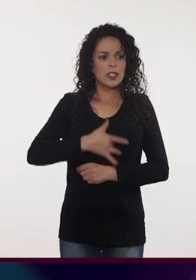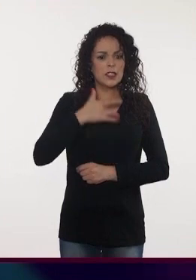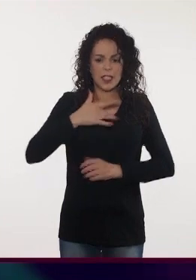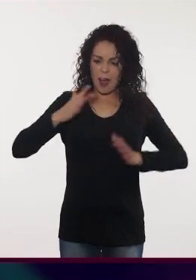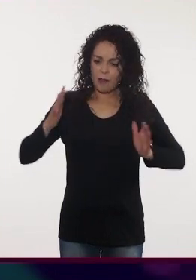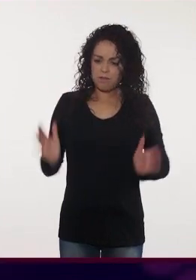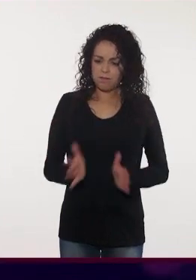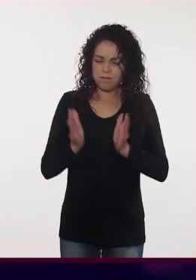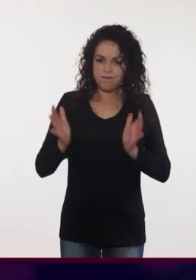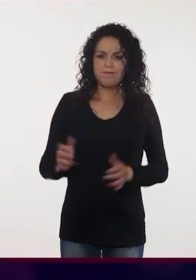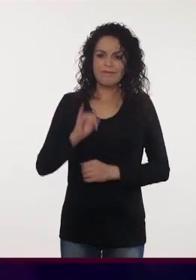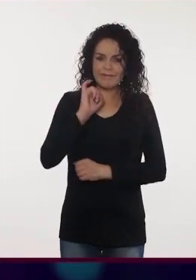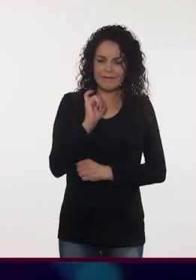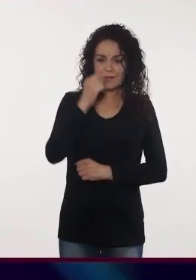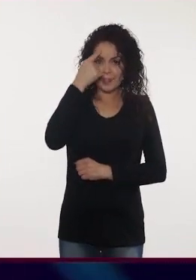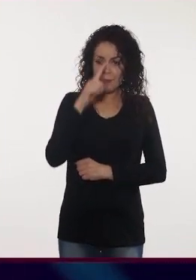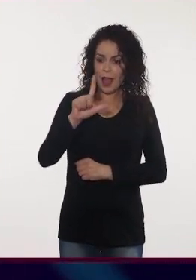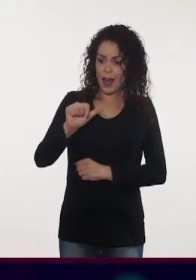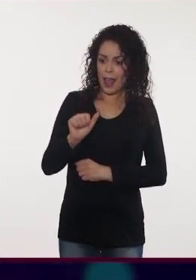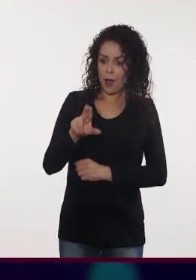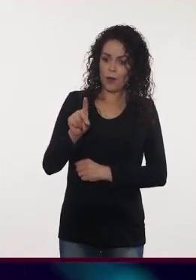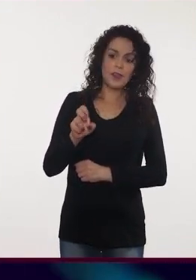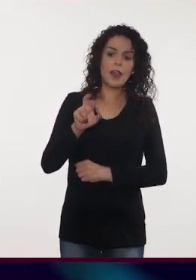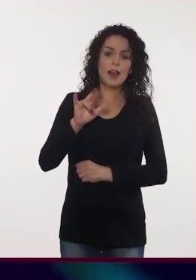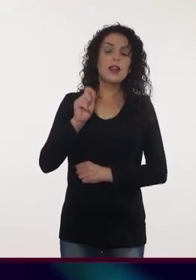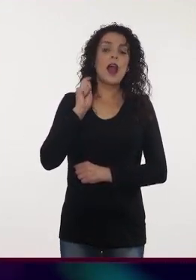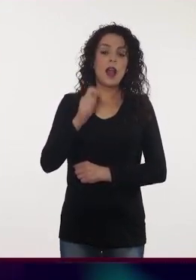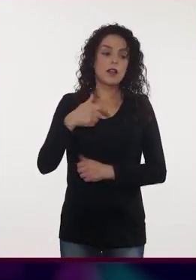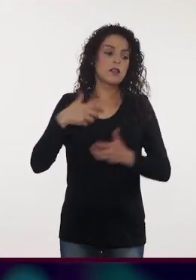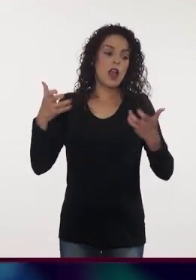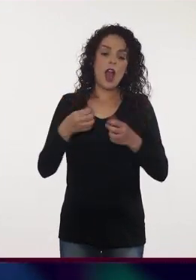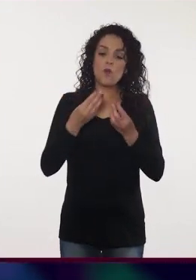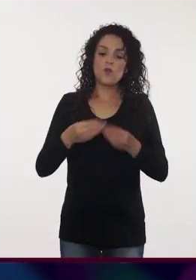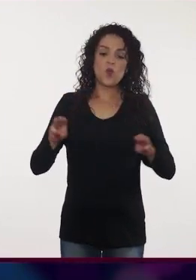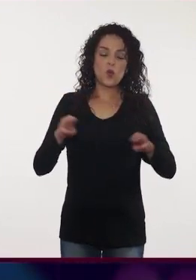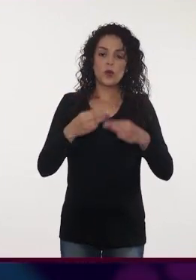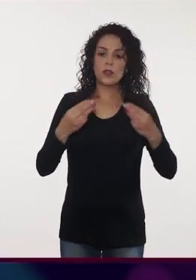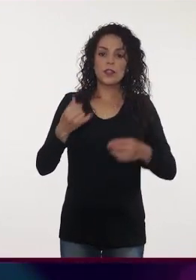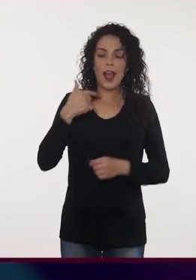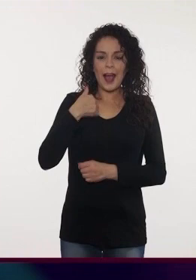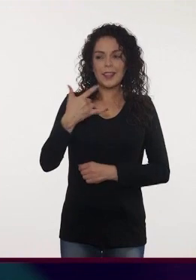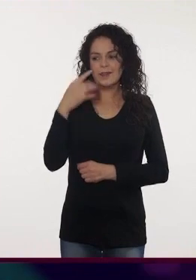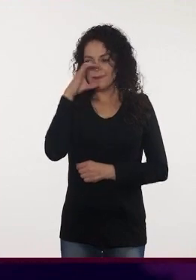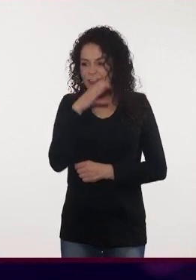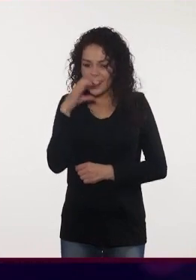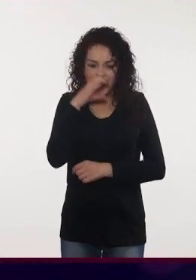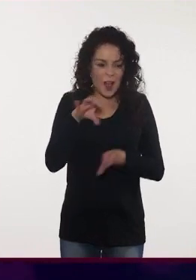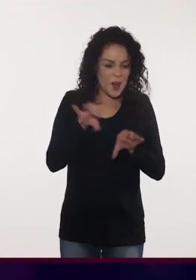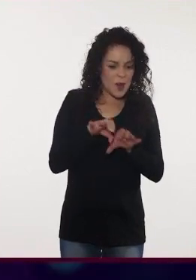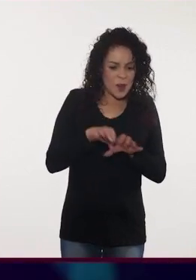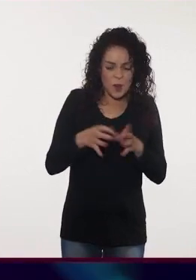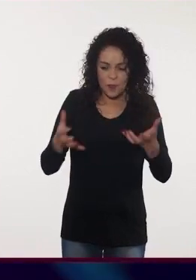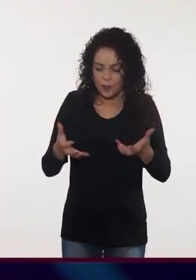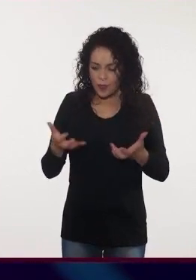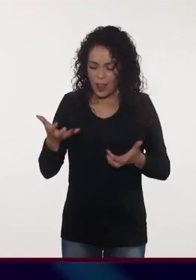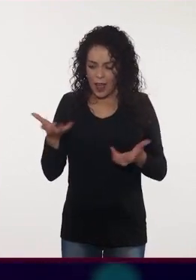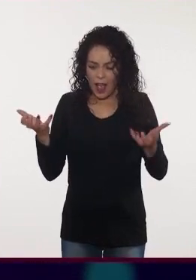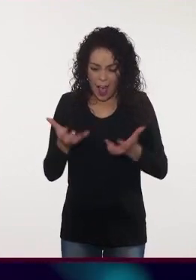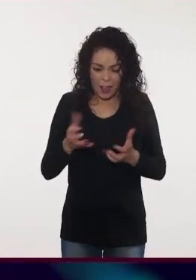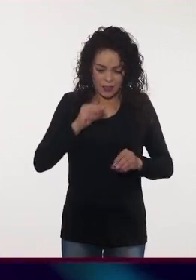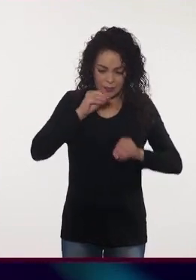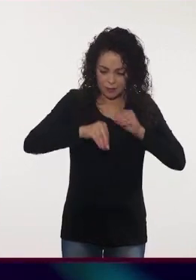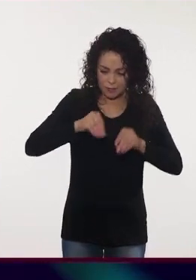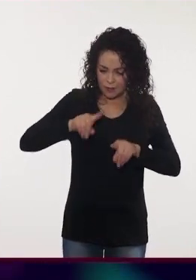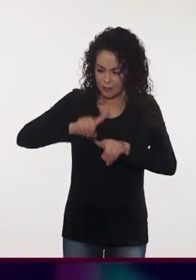a dedicarme a la laudería, pues es ser músico y tener la curiosidad de cómo estaban constituidos